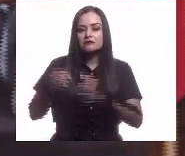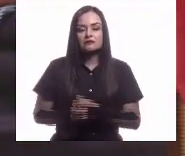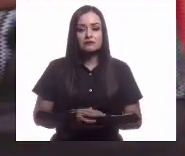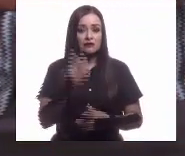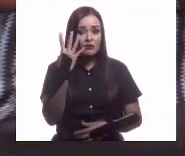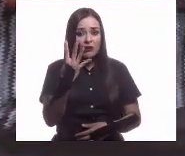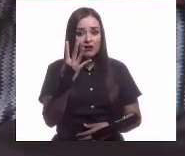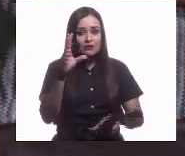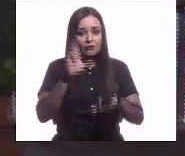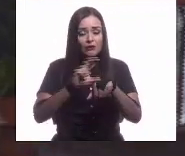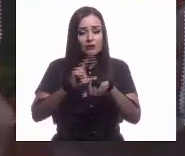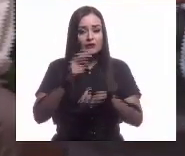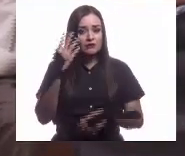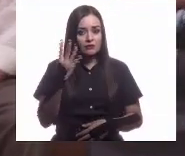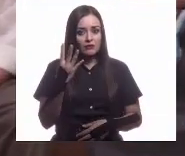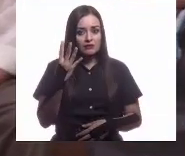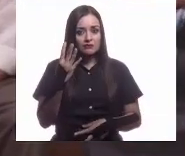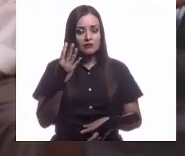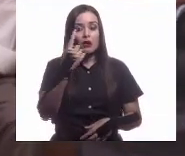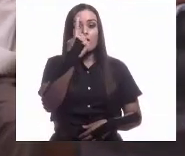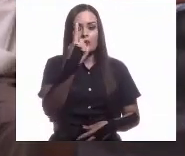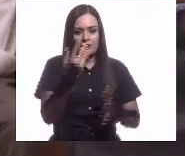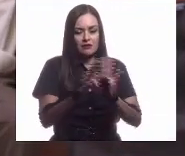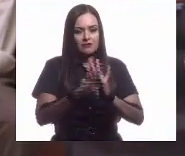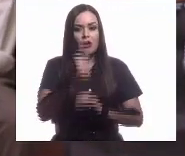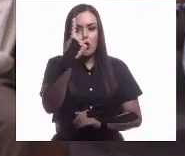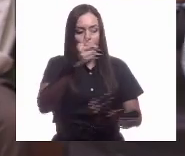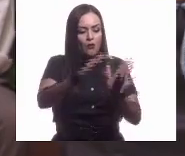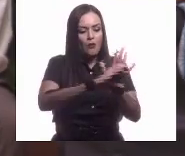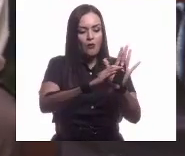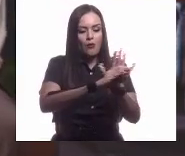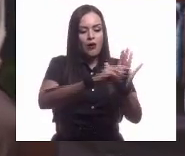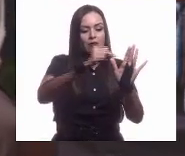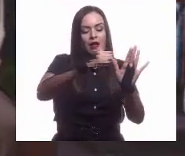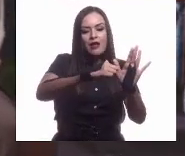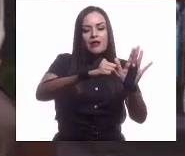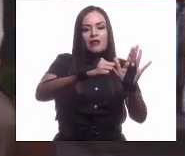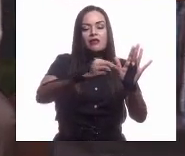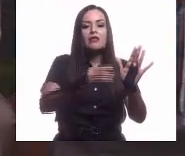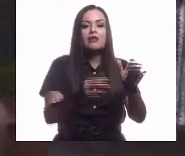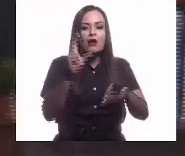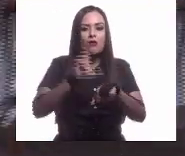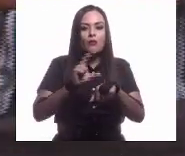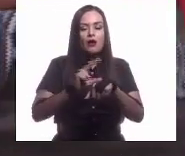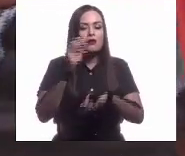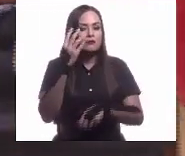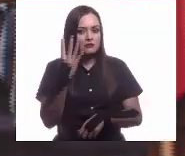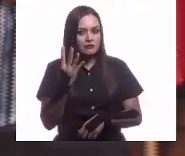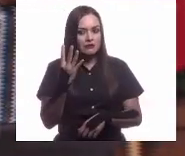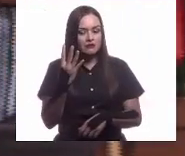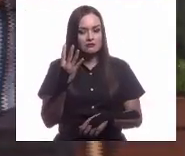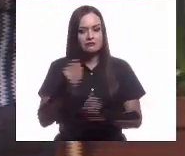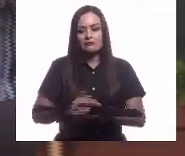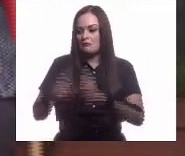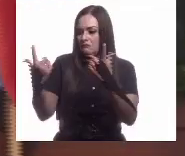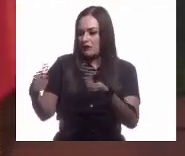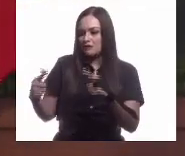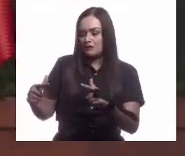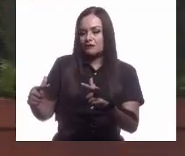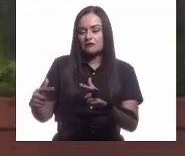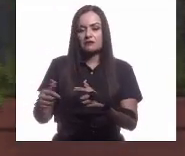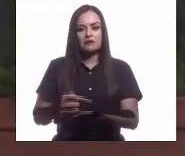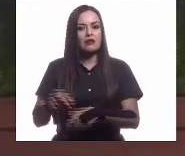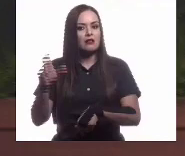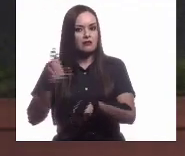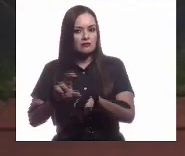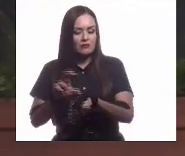4. Por cada cuarto de hotel ocupado se consumen 4 huevos, no nada más que en el desayuno, para hacer pasteles, para capear y lo